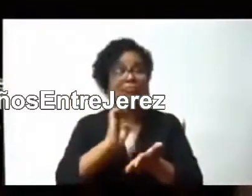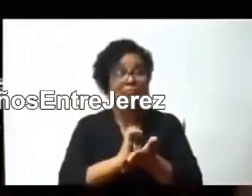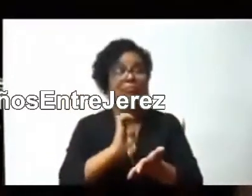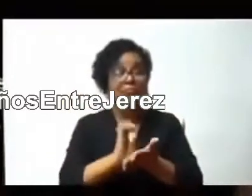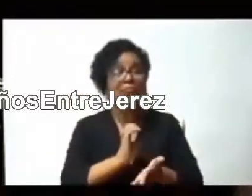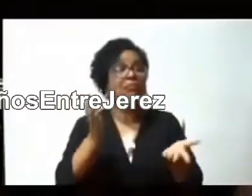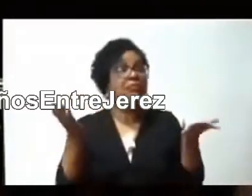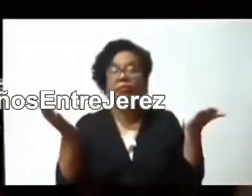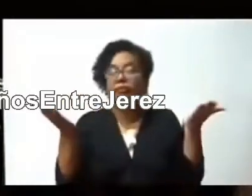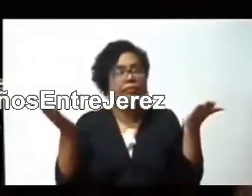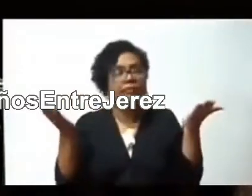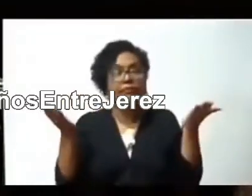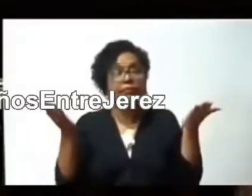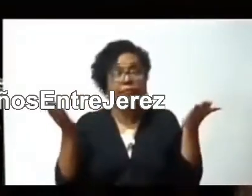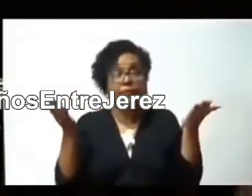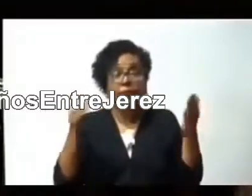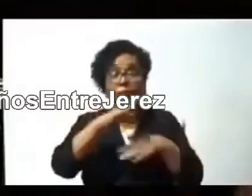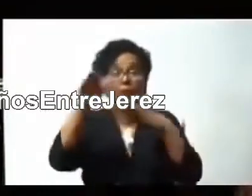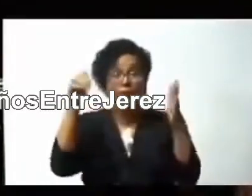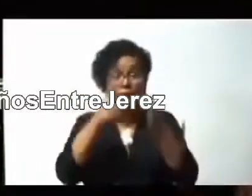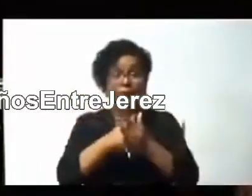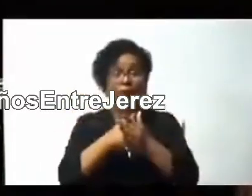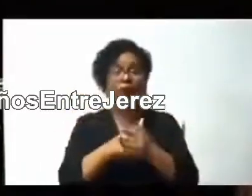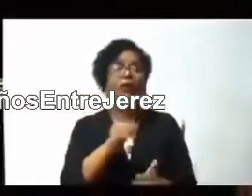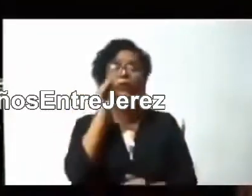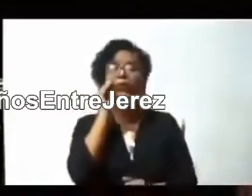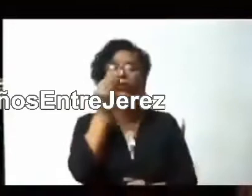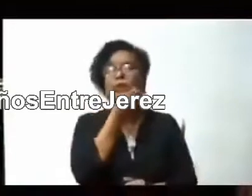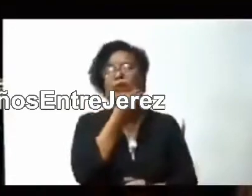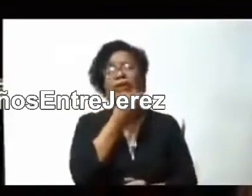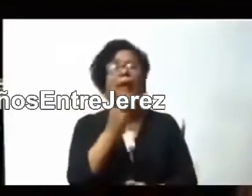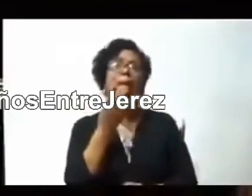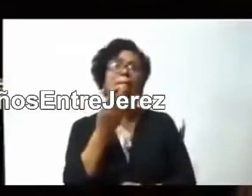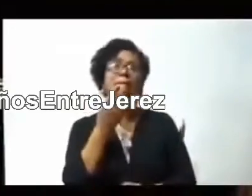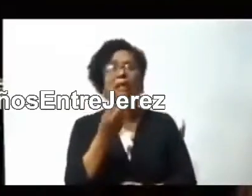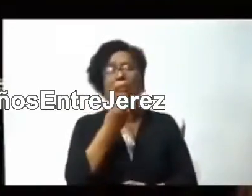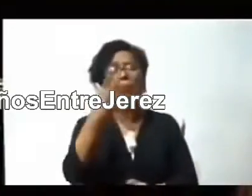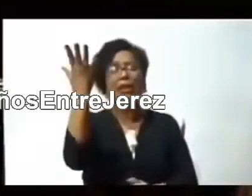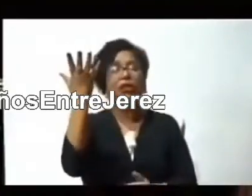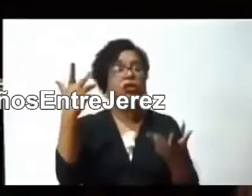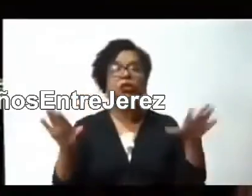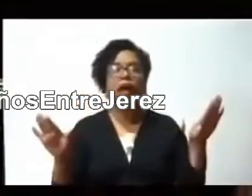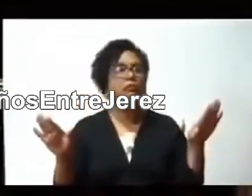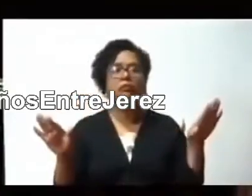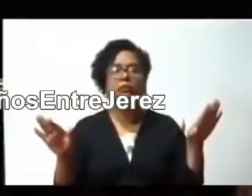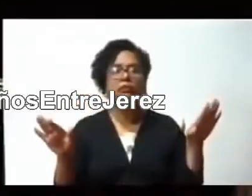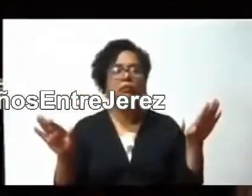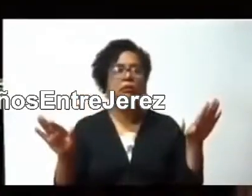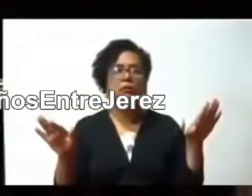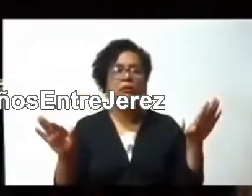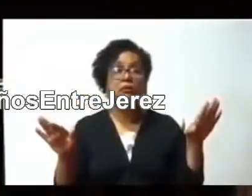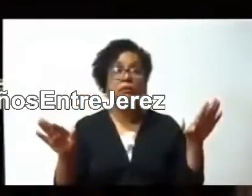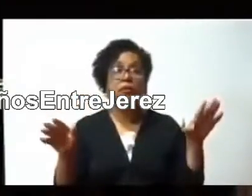es rosa. Y sí, muchos años que pasó, muchas cosas que pasaron, sí, pero ya es el momento. Nos ofrecieron